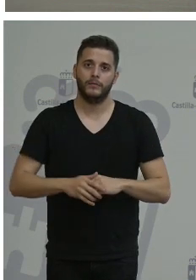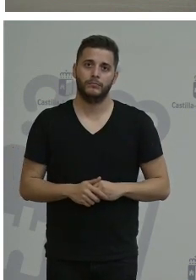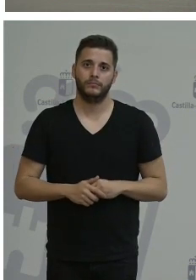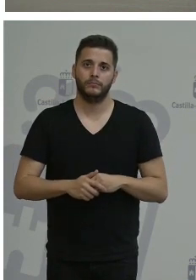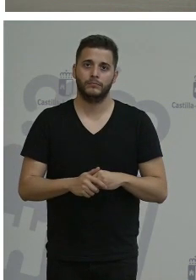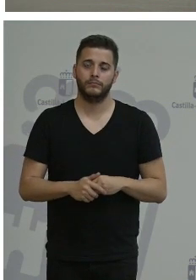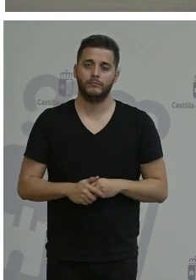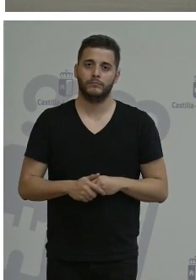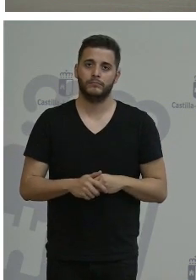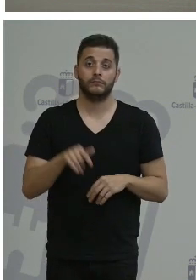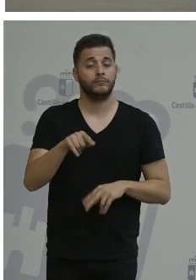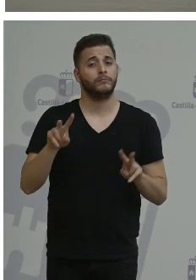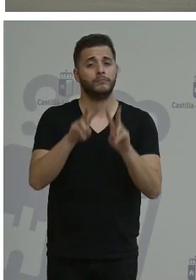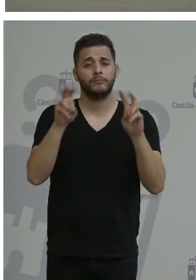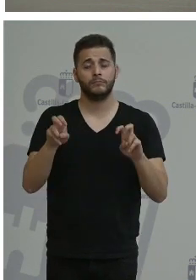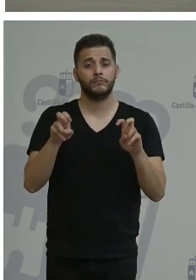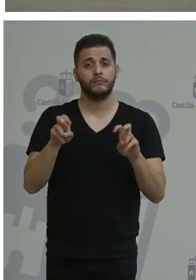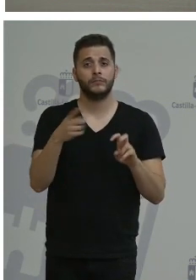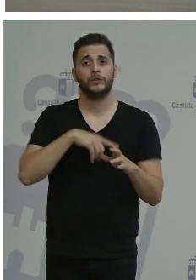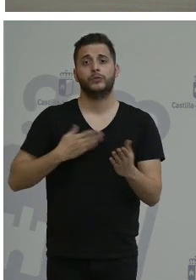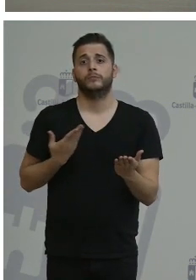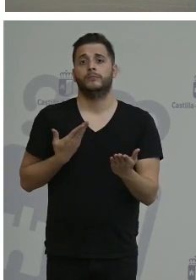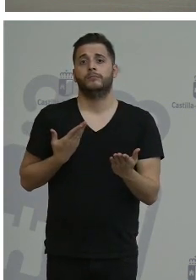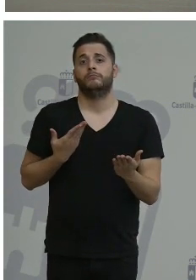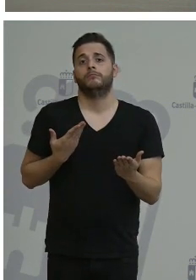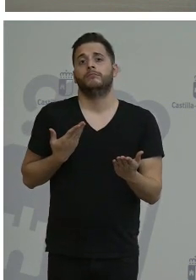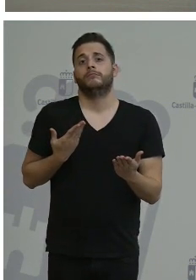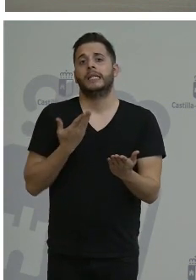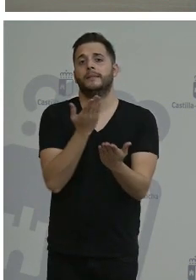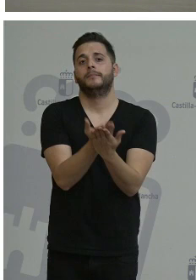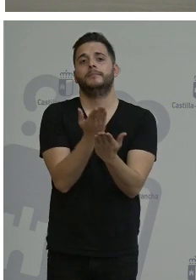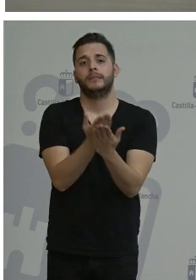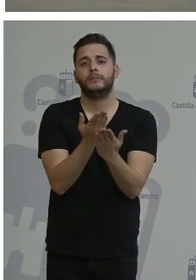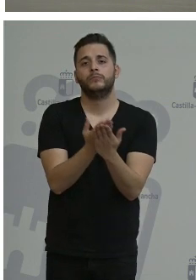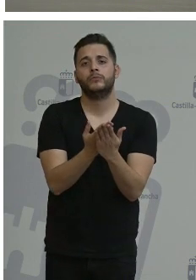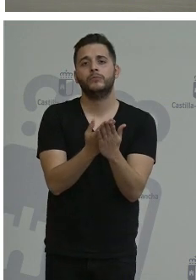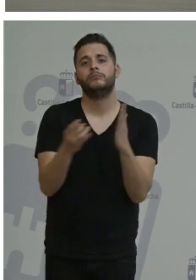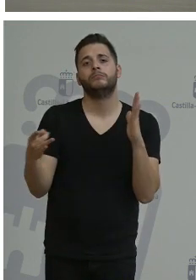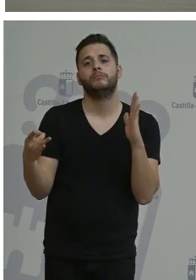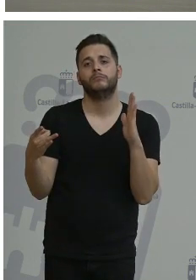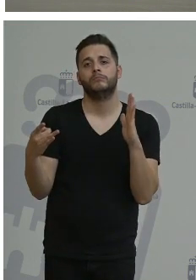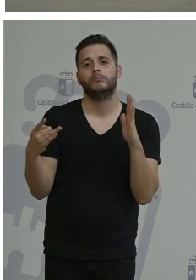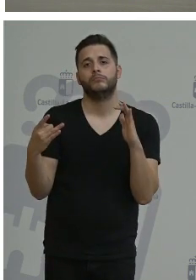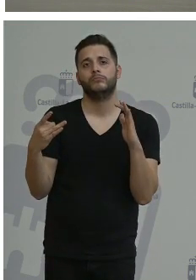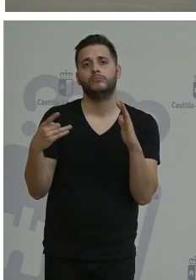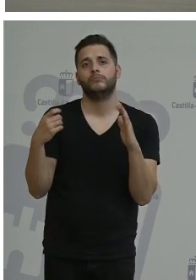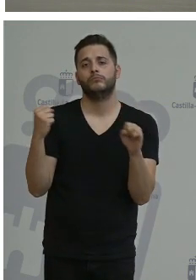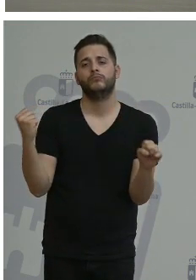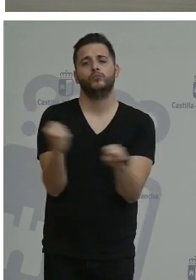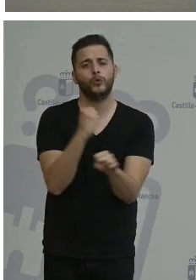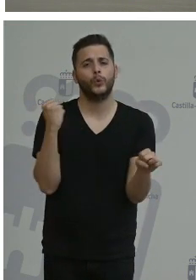plantea un rendimiento bastante alto, como digo, sin que se haya